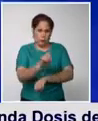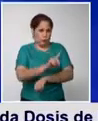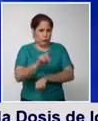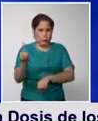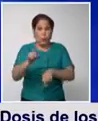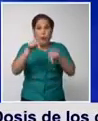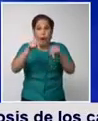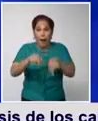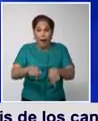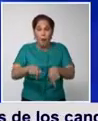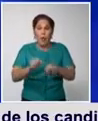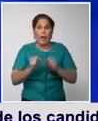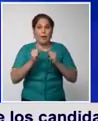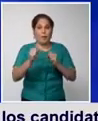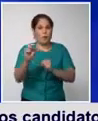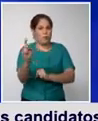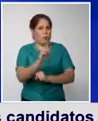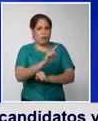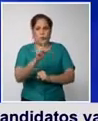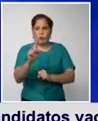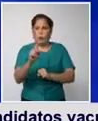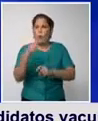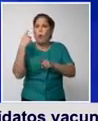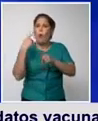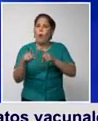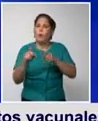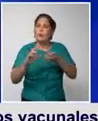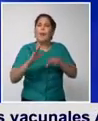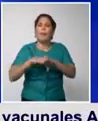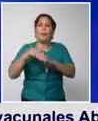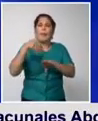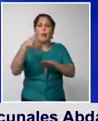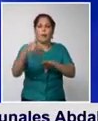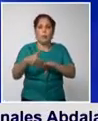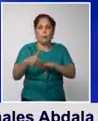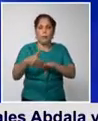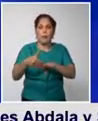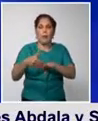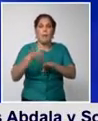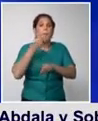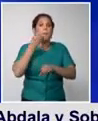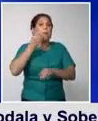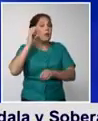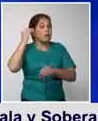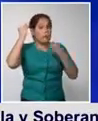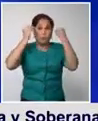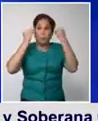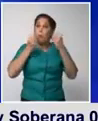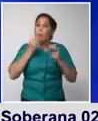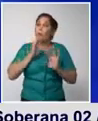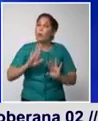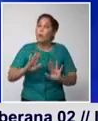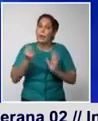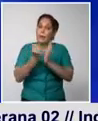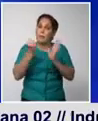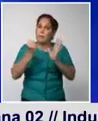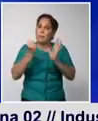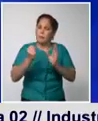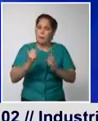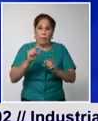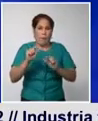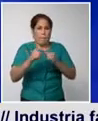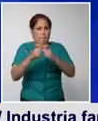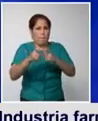esquema no es refuerzo. El refuerzo sería una dosis posterior, si se considera necesario, para incrementar